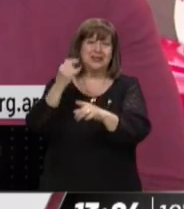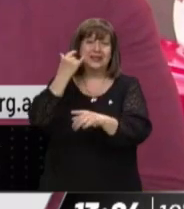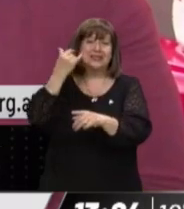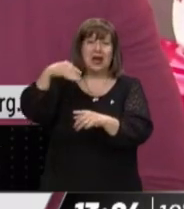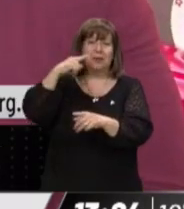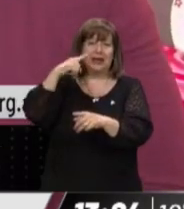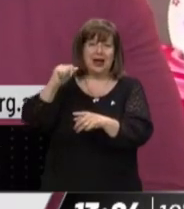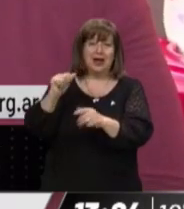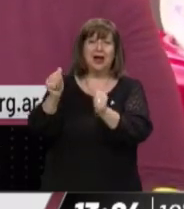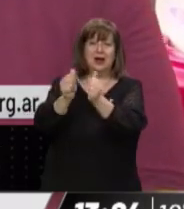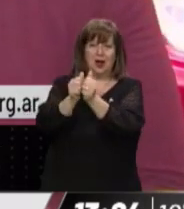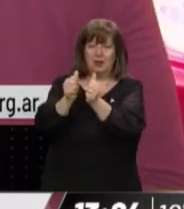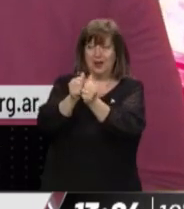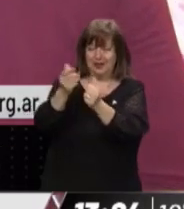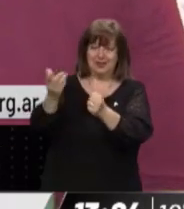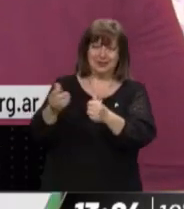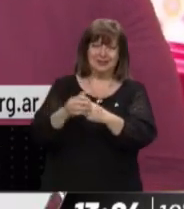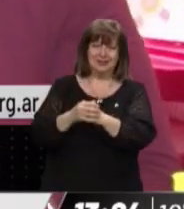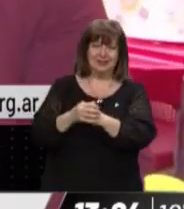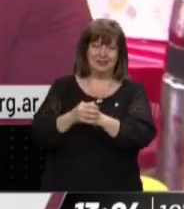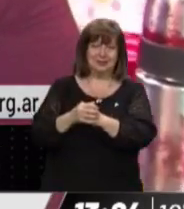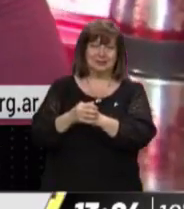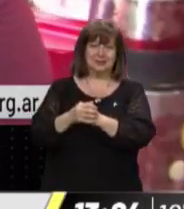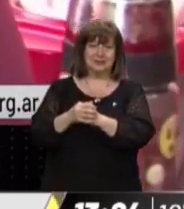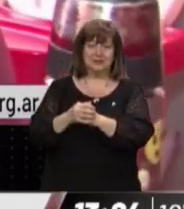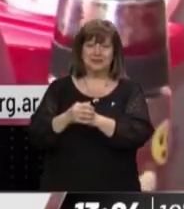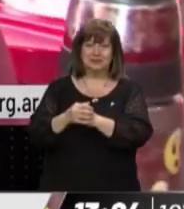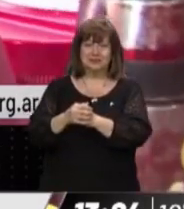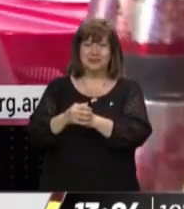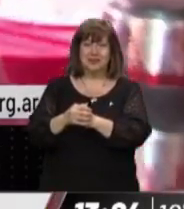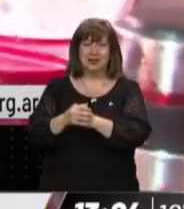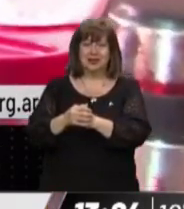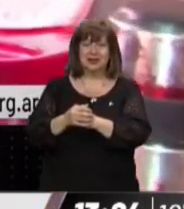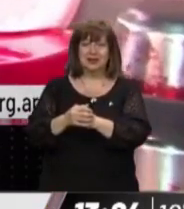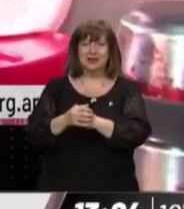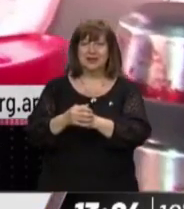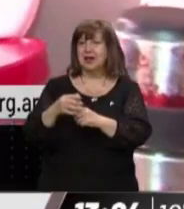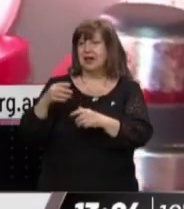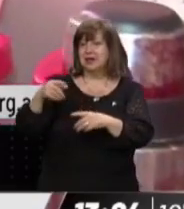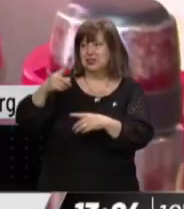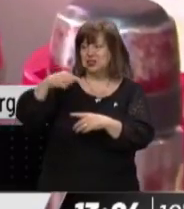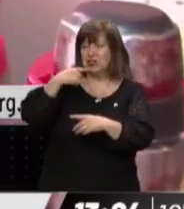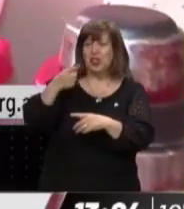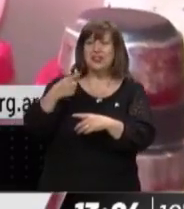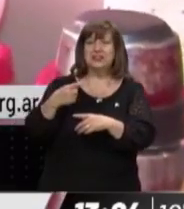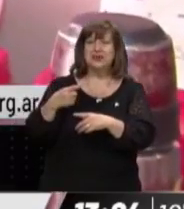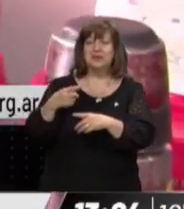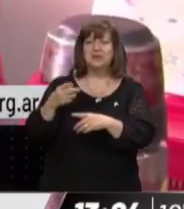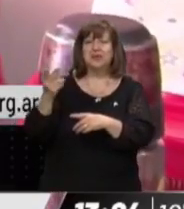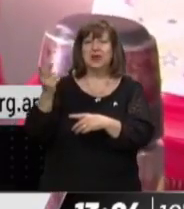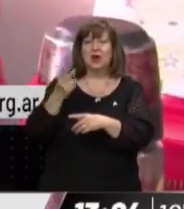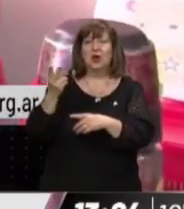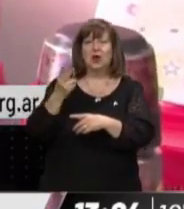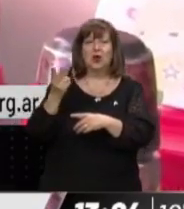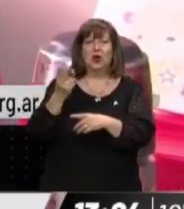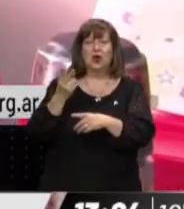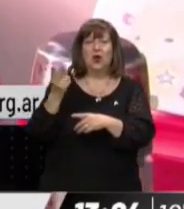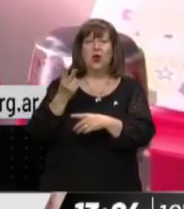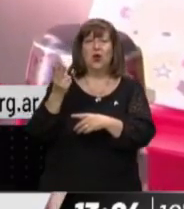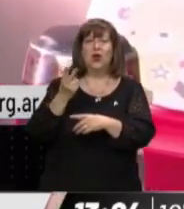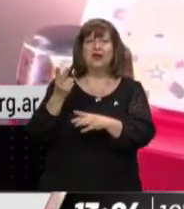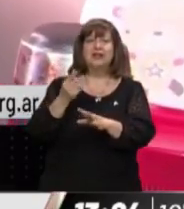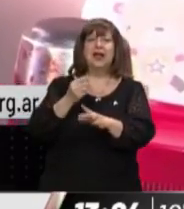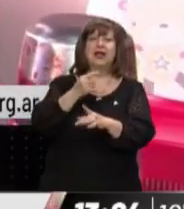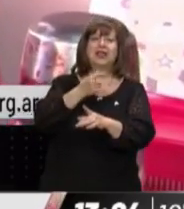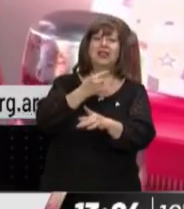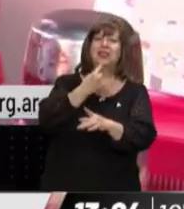casa. Ya es tu hermana, obviamente. Sí, como no, no, no, no, con nosotros nos dicen, ellas nos dicen, tonteando, nos dicen, o son hermanas o son pareja.